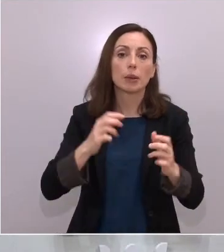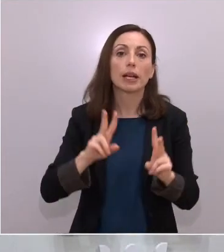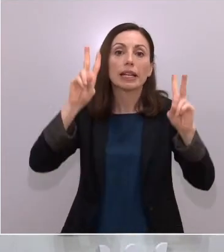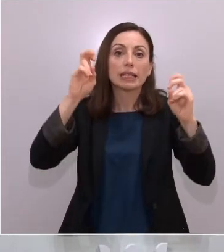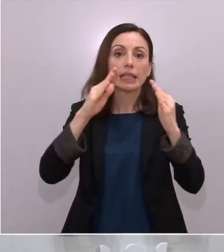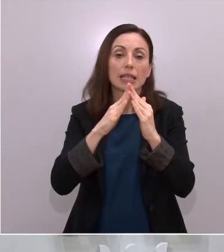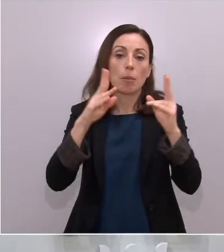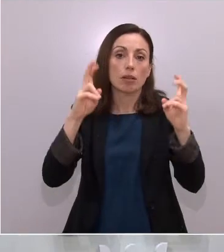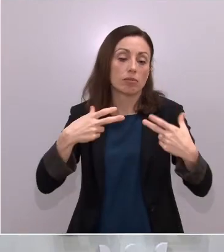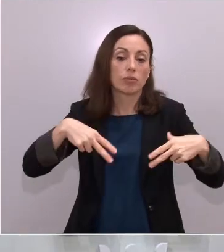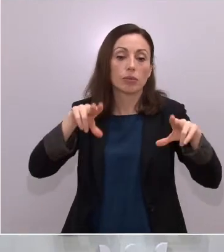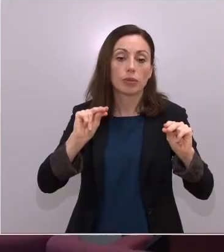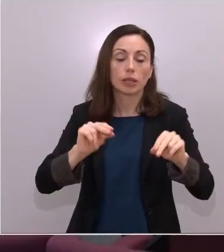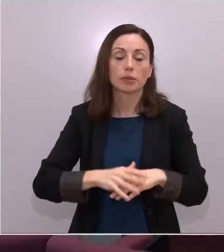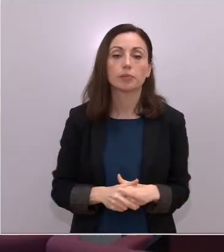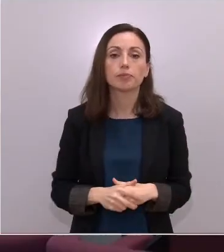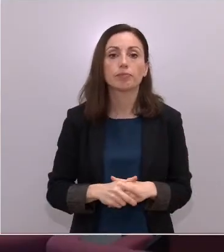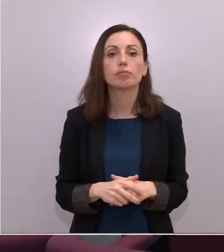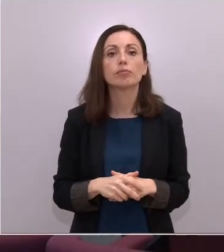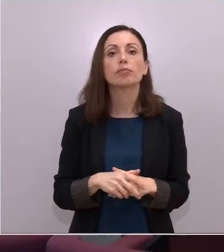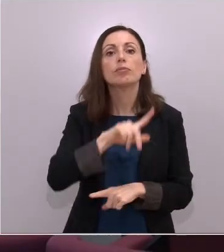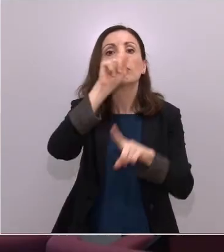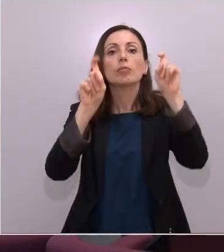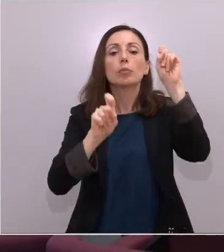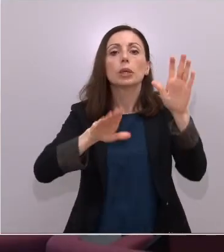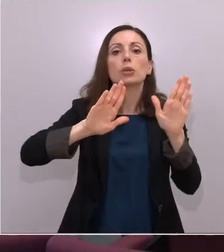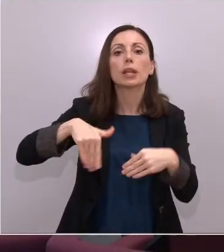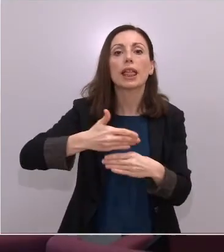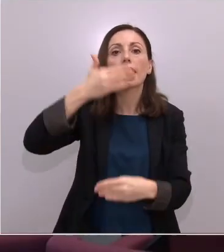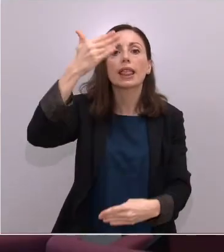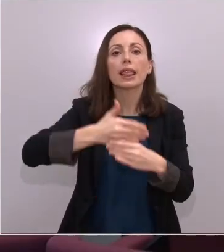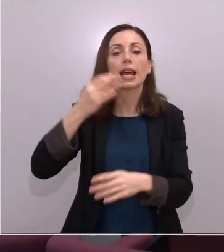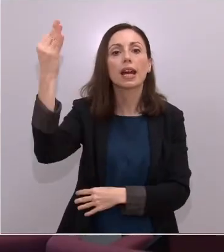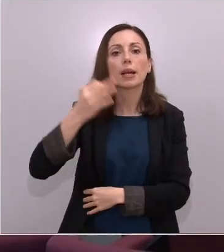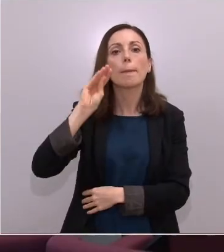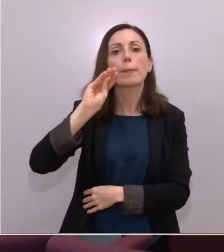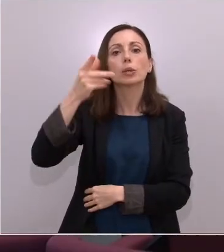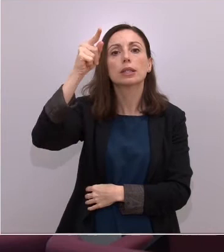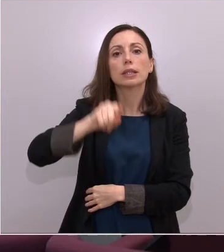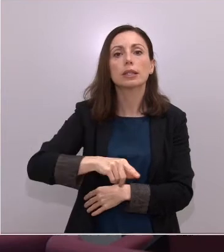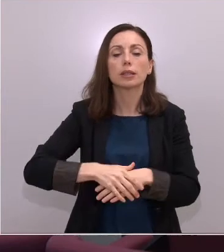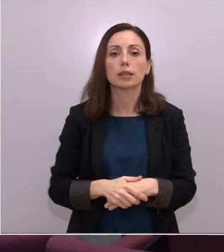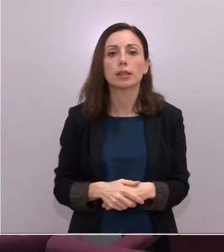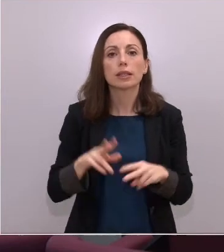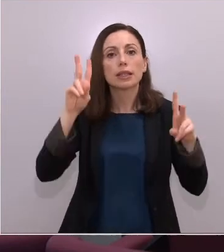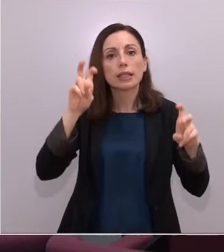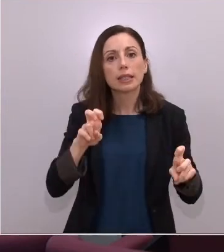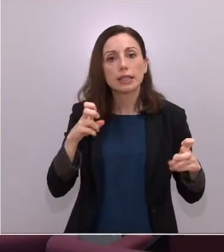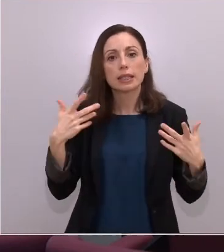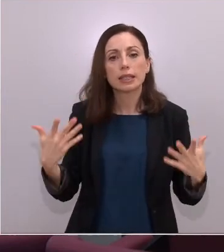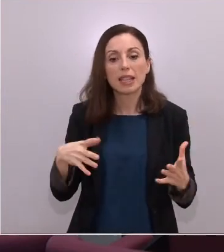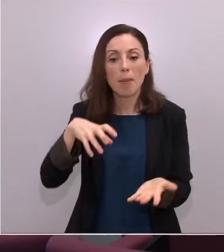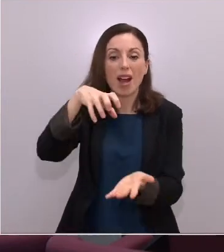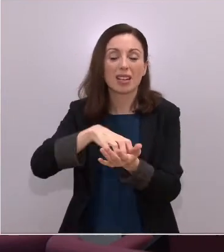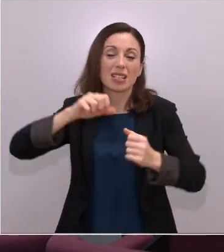el confinamiento. Una última pregunta del diario La Verdad. También preguntan respecto a la situación de las residencias de